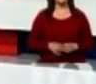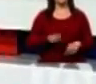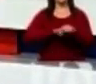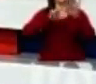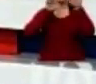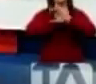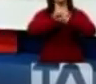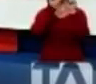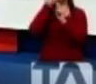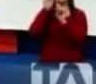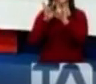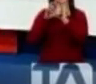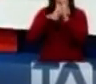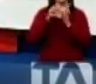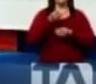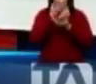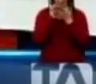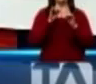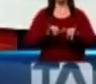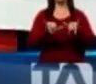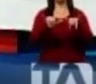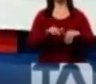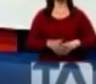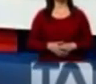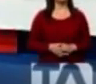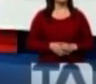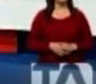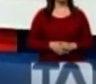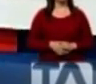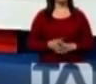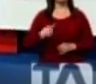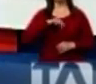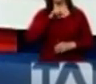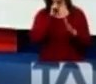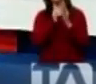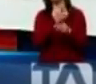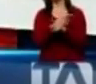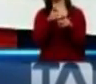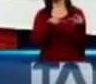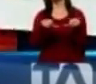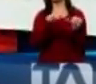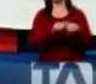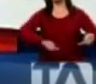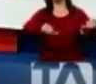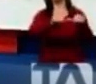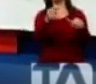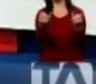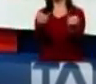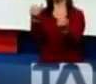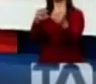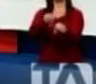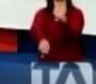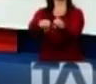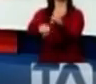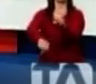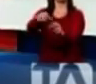Con 38 minutos seguimos informando y en De Primera Mano hemos recibido varias denuncias sobre áreas verdes que están completamente